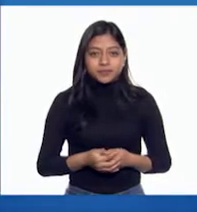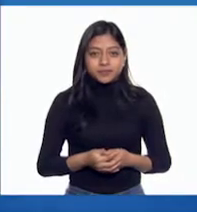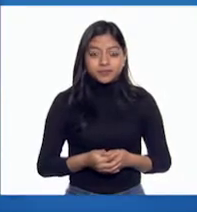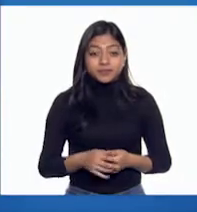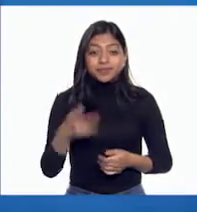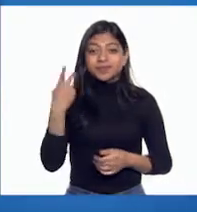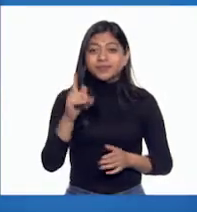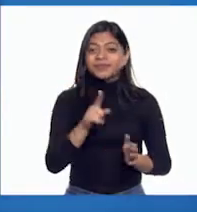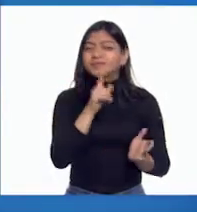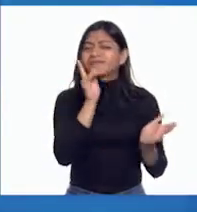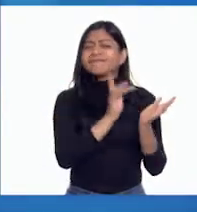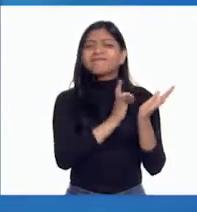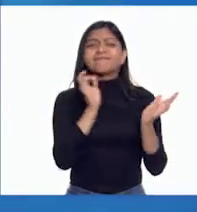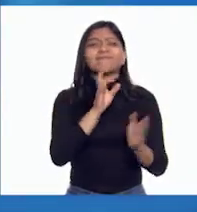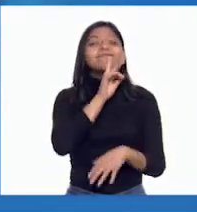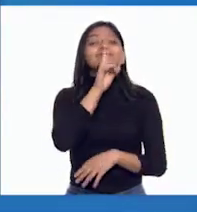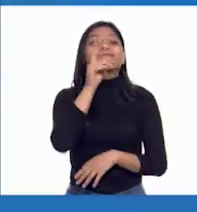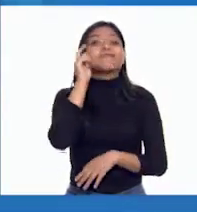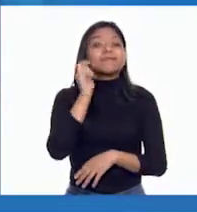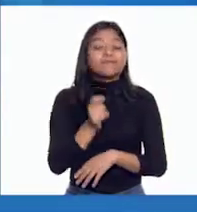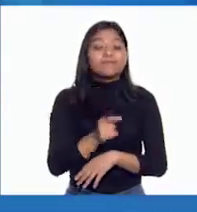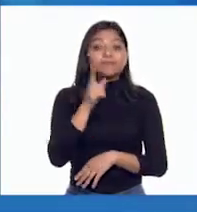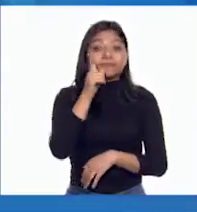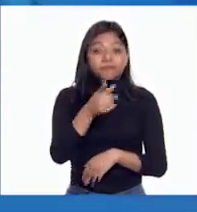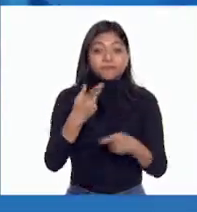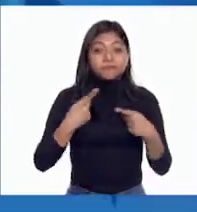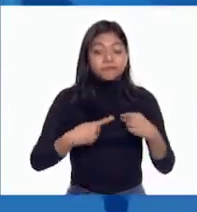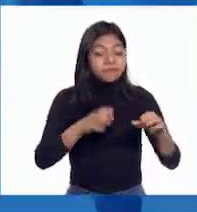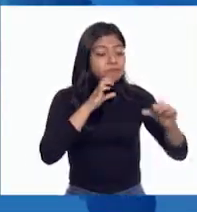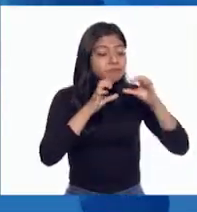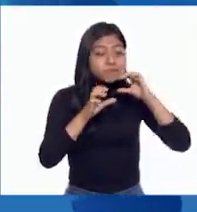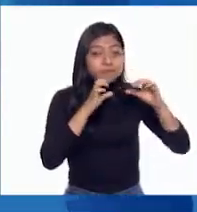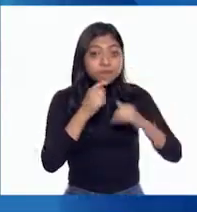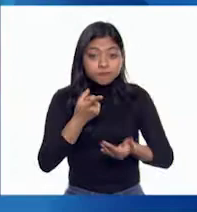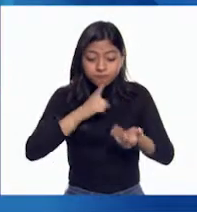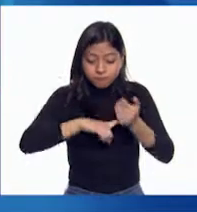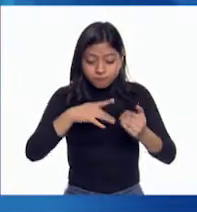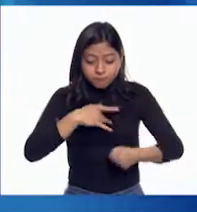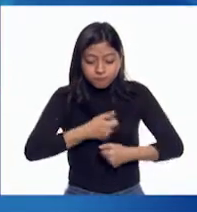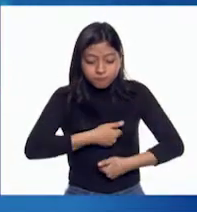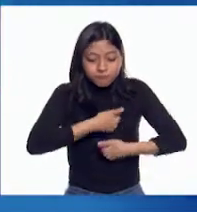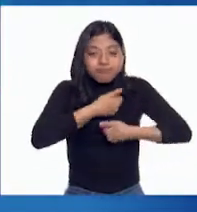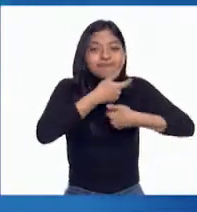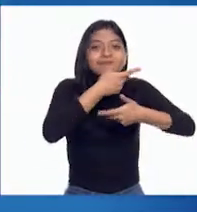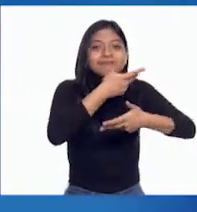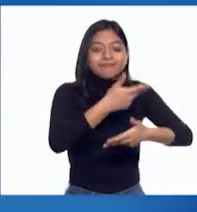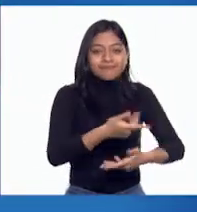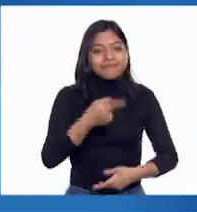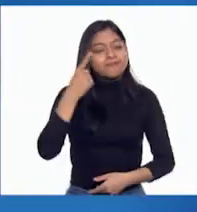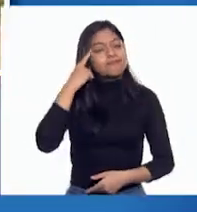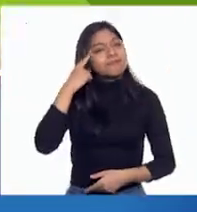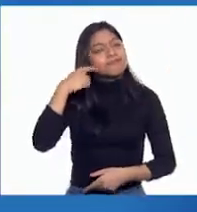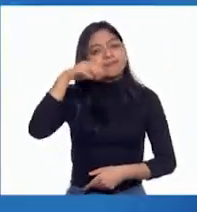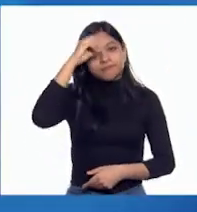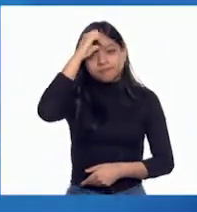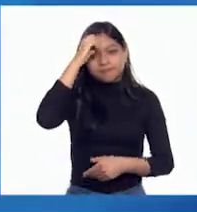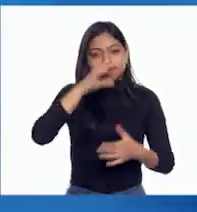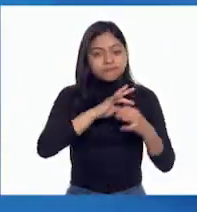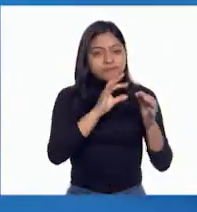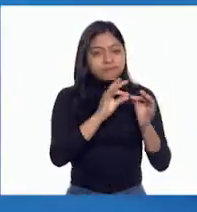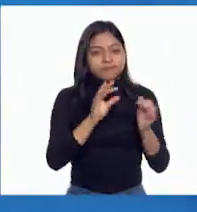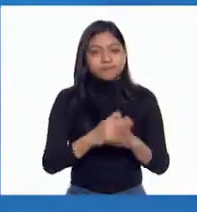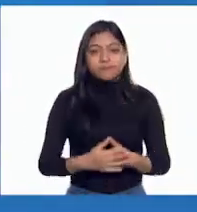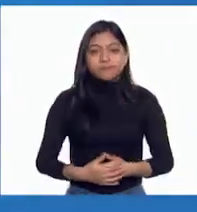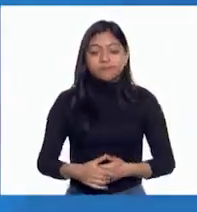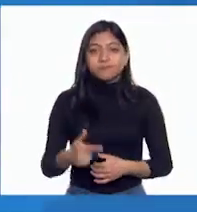Pero lo mejor de todo fue descubrir que a través de la comunicación podemos expresarnos y decir lo que pensamos. Mi